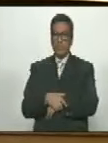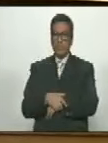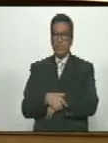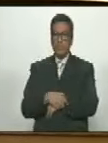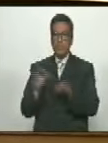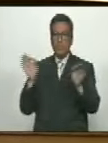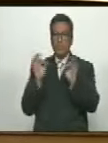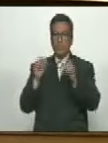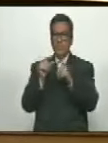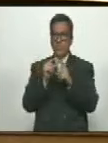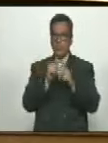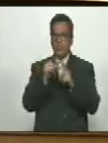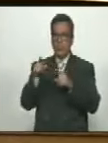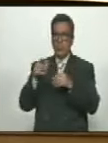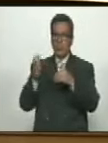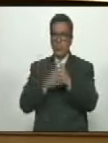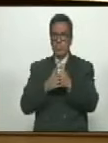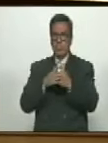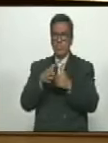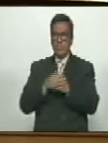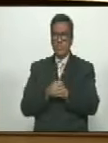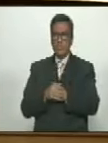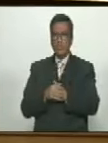no hay nadie más anotado con derecha de palabra se va a cerrar